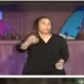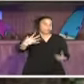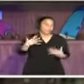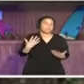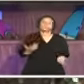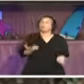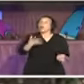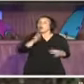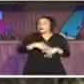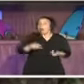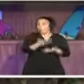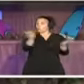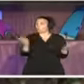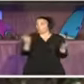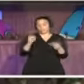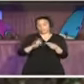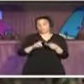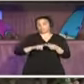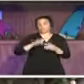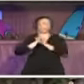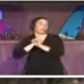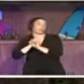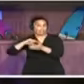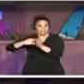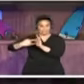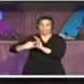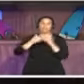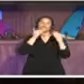Para todos ustedes, Esclavos de un Sistema. Gracias.